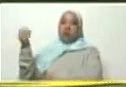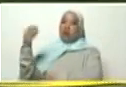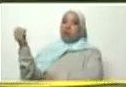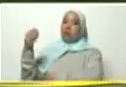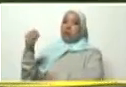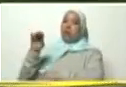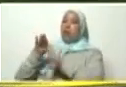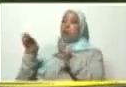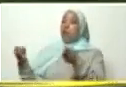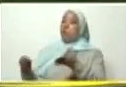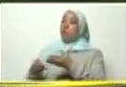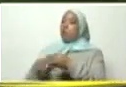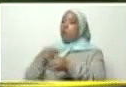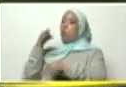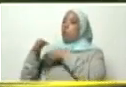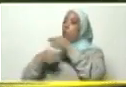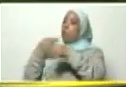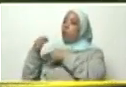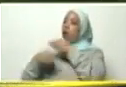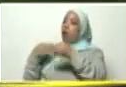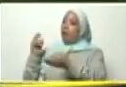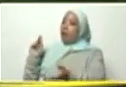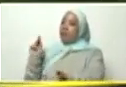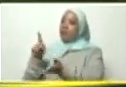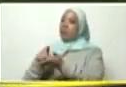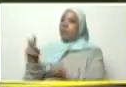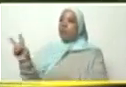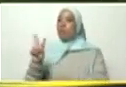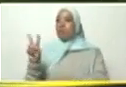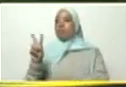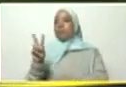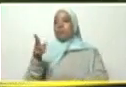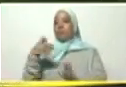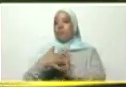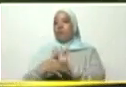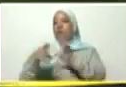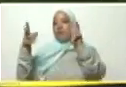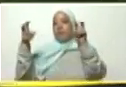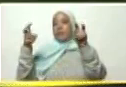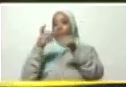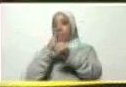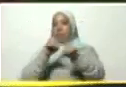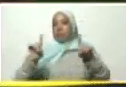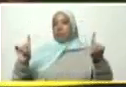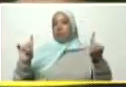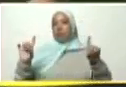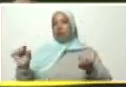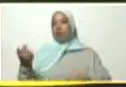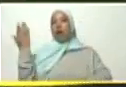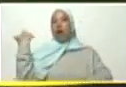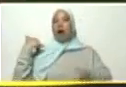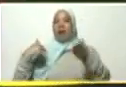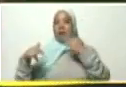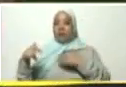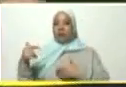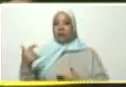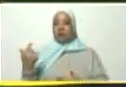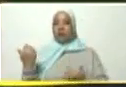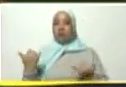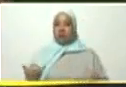eso en el mundo en las reuniones que tú vas Venezuela tiene un concepto nuevo de la Democracia no es la vieja democracia